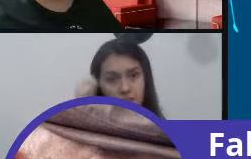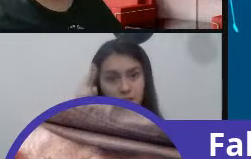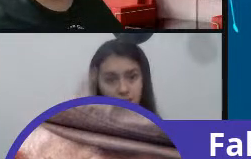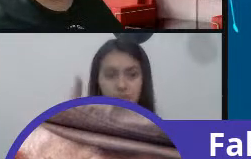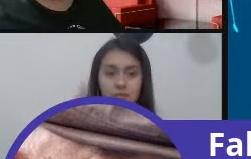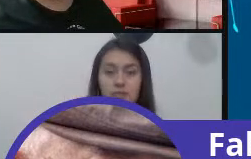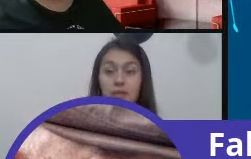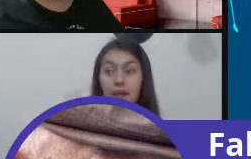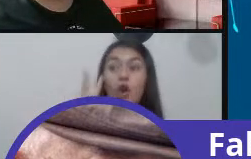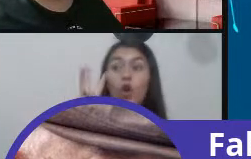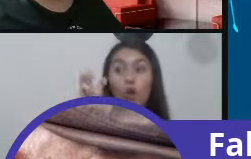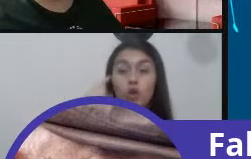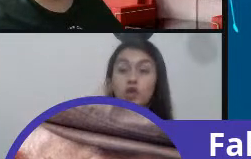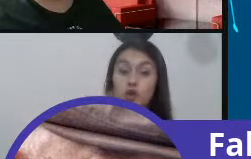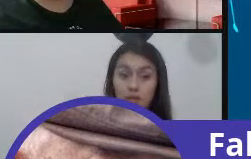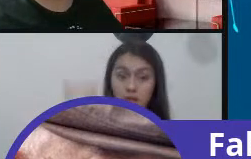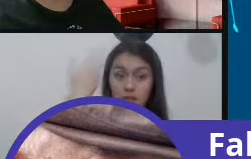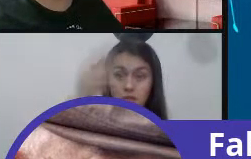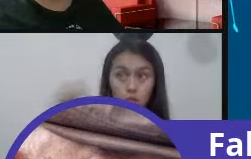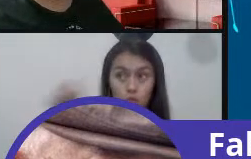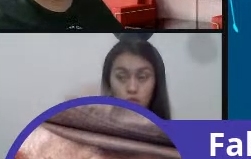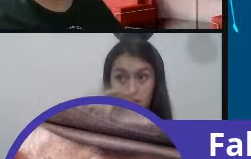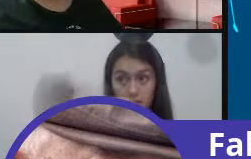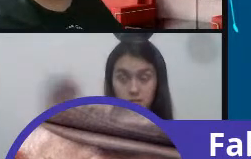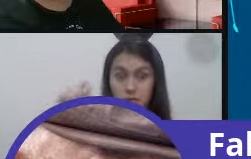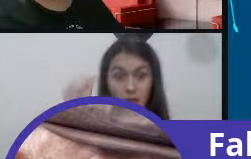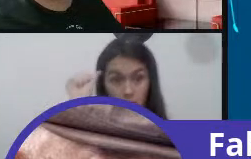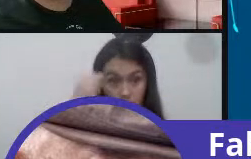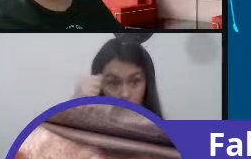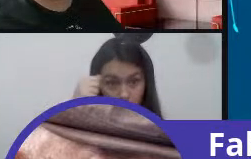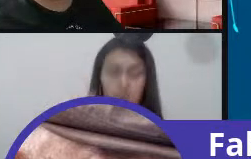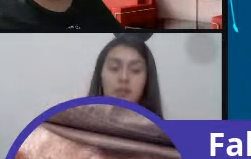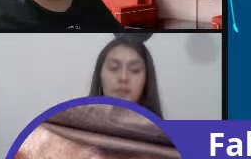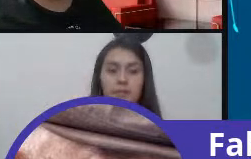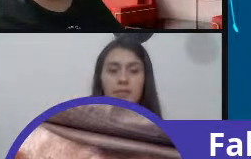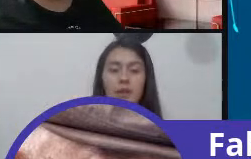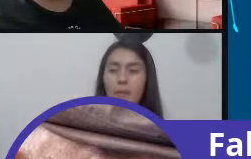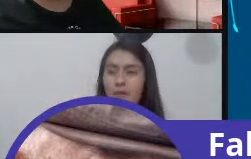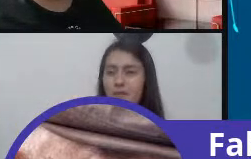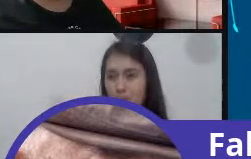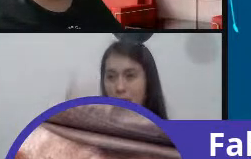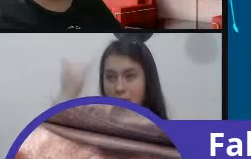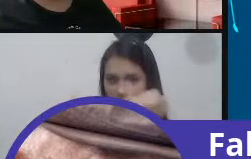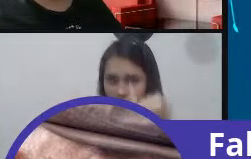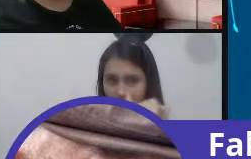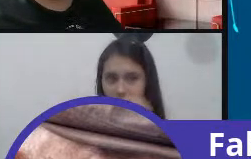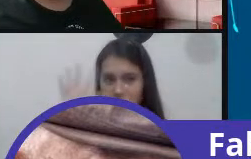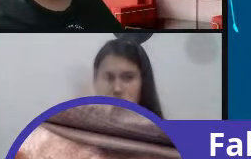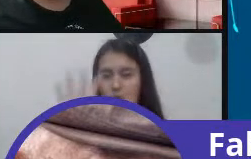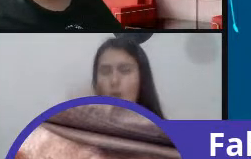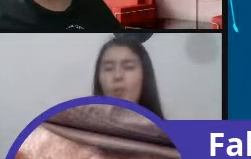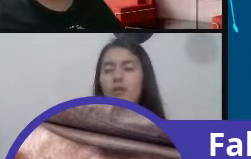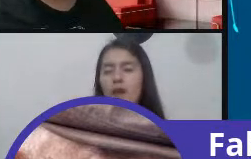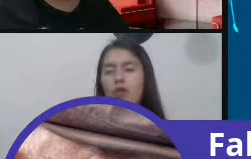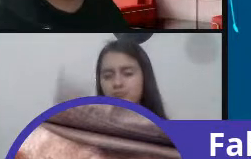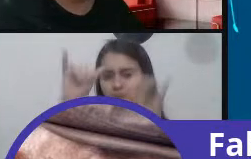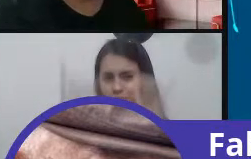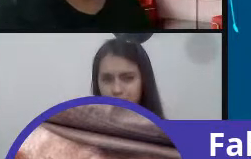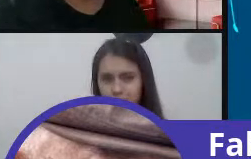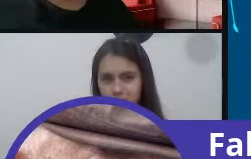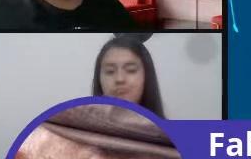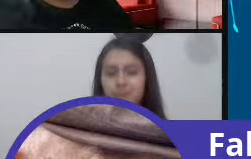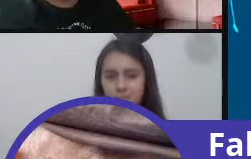dentro de 8 días usted estará aquí invitado. Al final de la transmisión, por favor no se vaya, le voy a pedir un